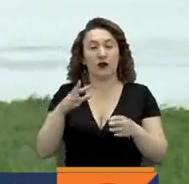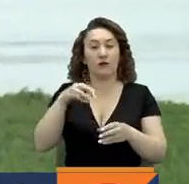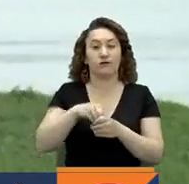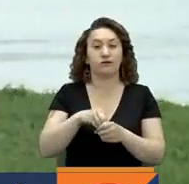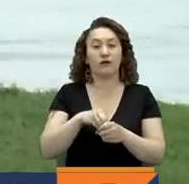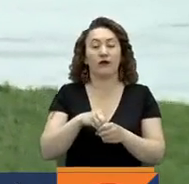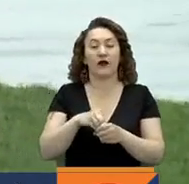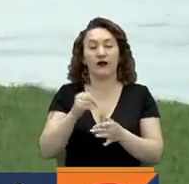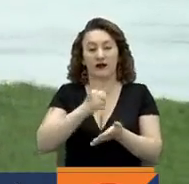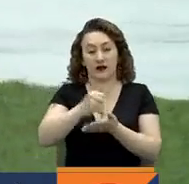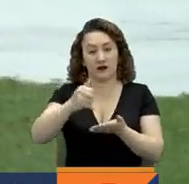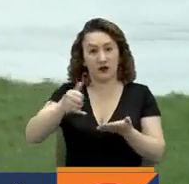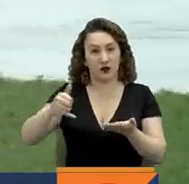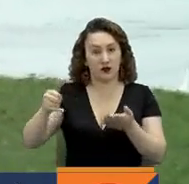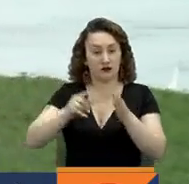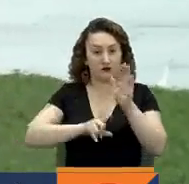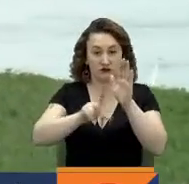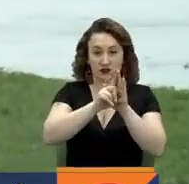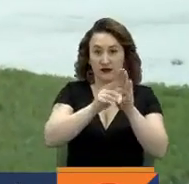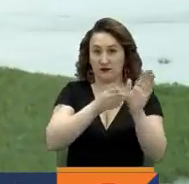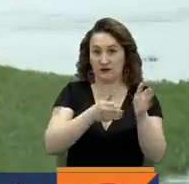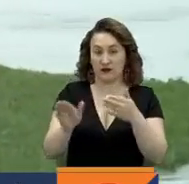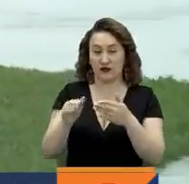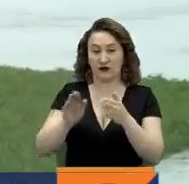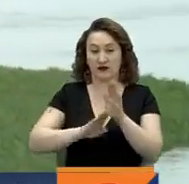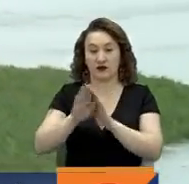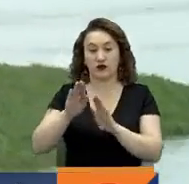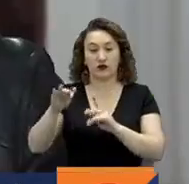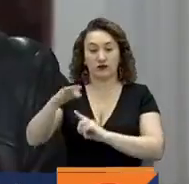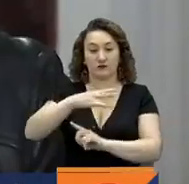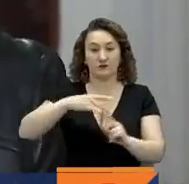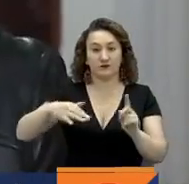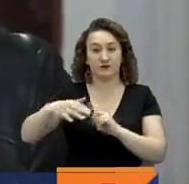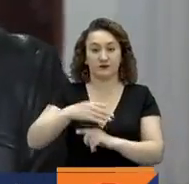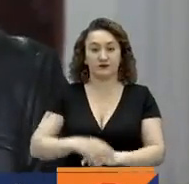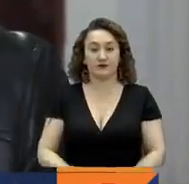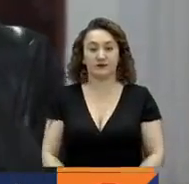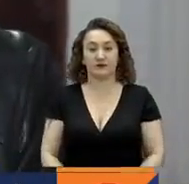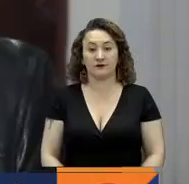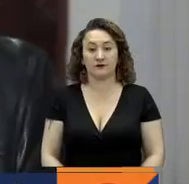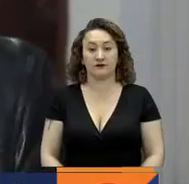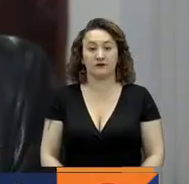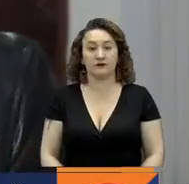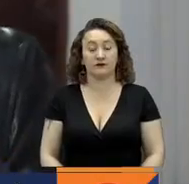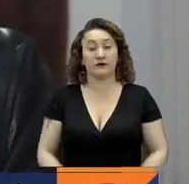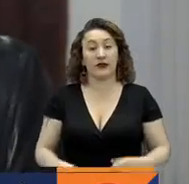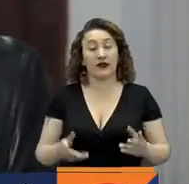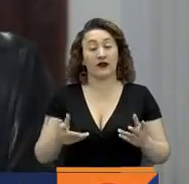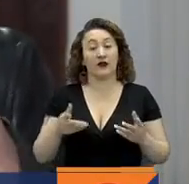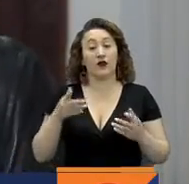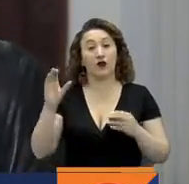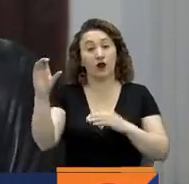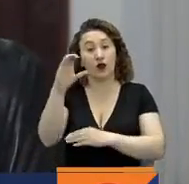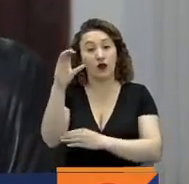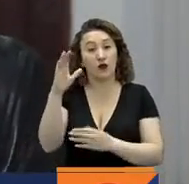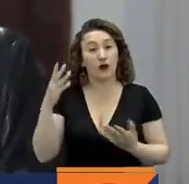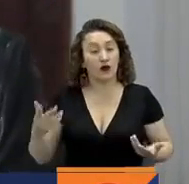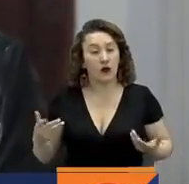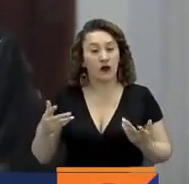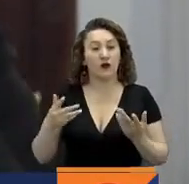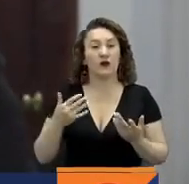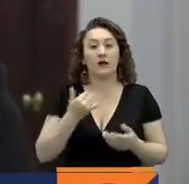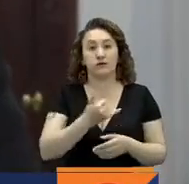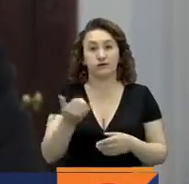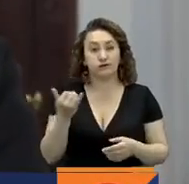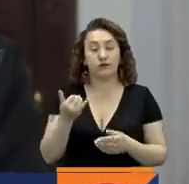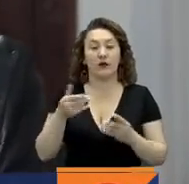los lineamientos para las leyes y el plan de desarrollo en materia ambiental. Es que Colombia va a tener instrumentos, herramientas para que los defensores de la vida